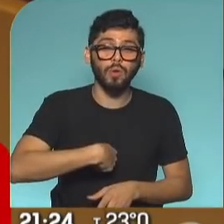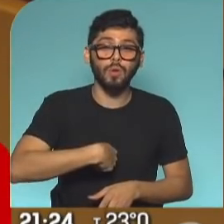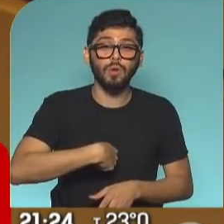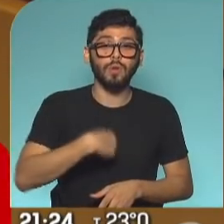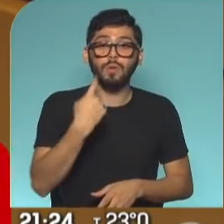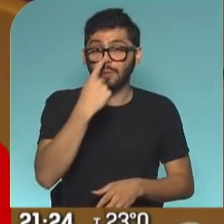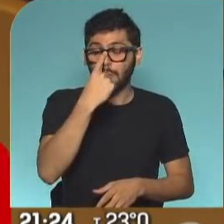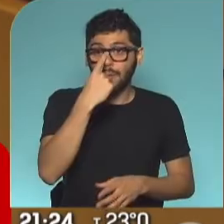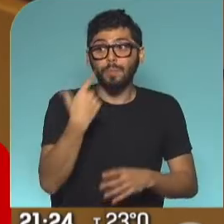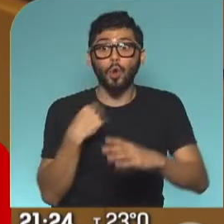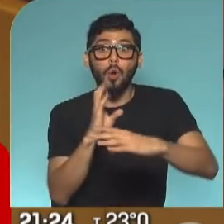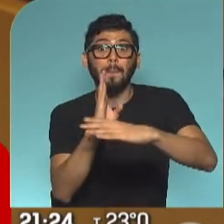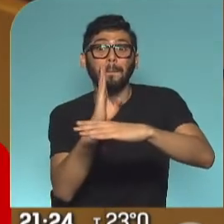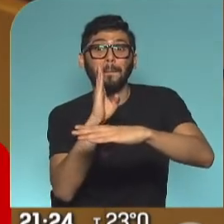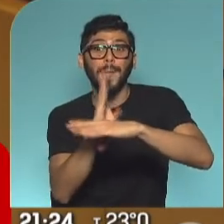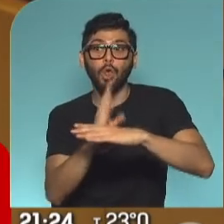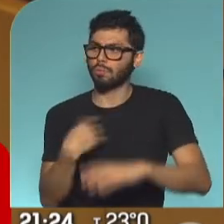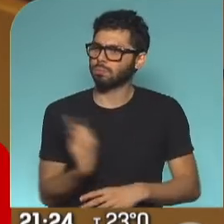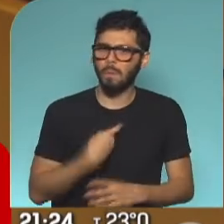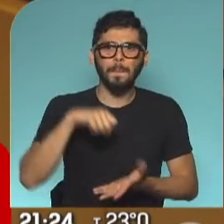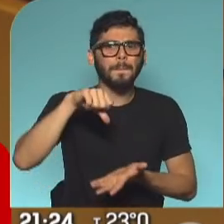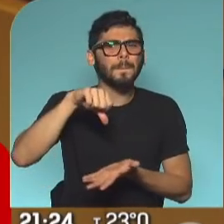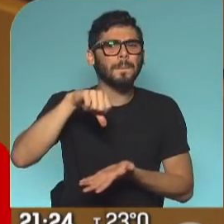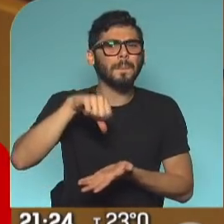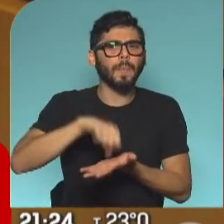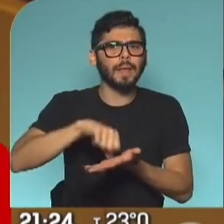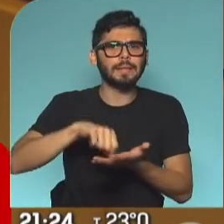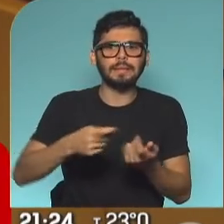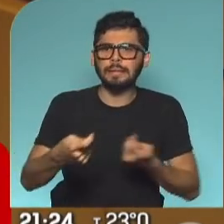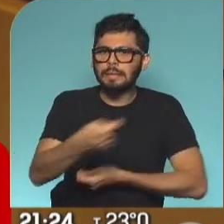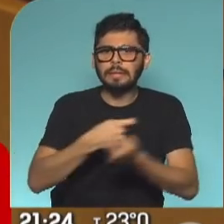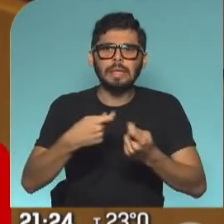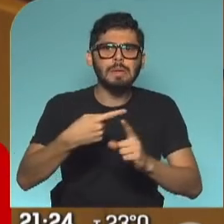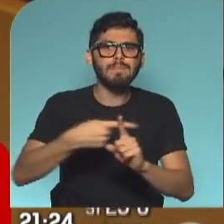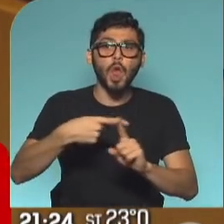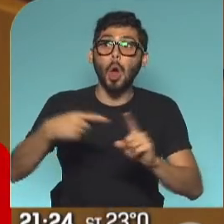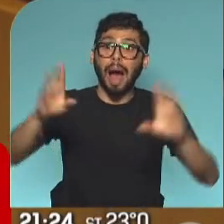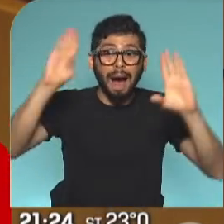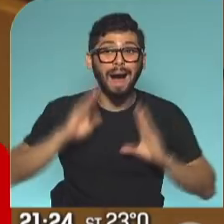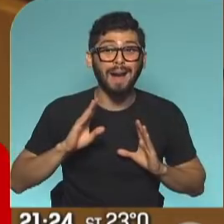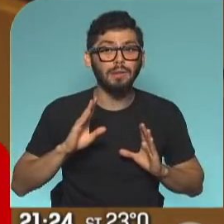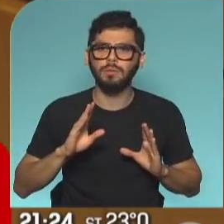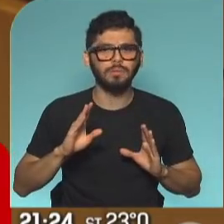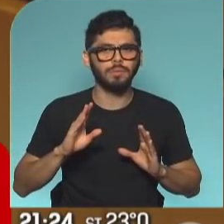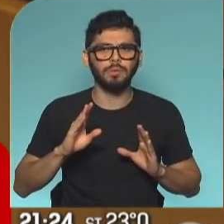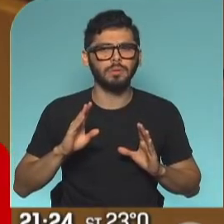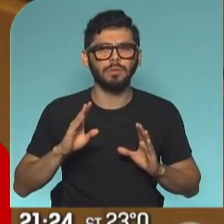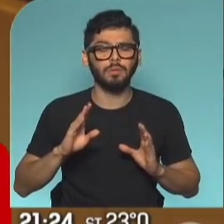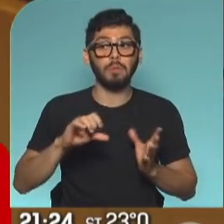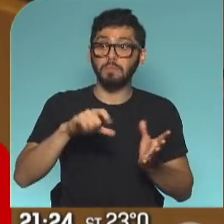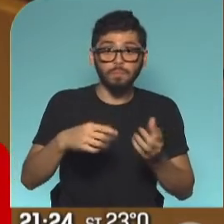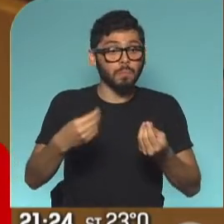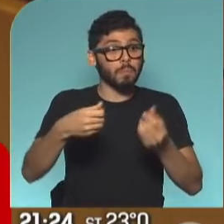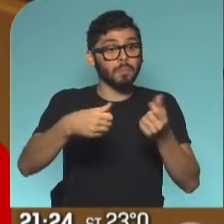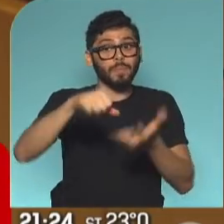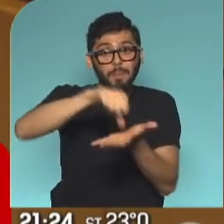de renta media, a los que nadie atiende. Allí están muchos países latinoamericanos.